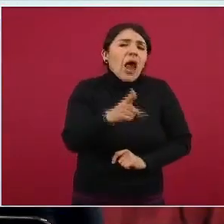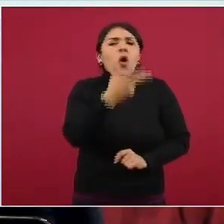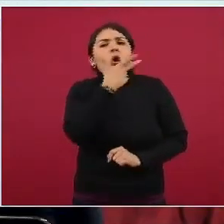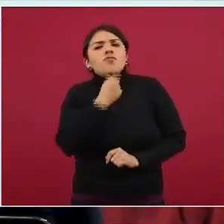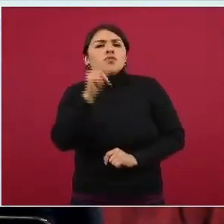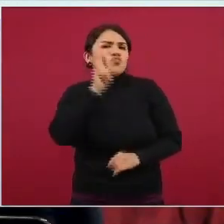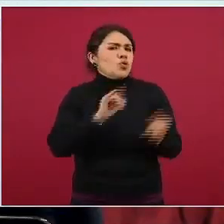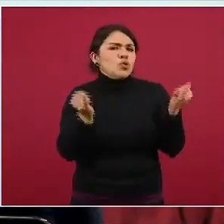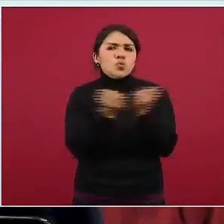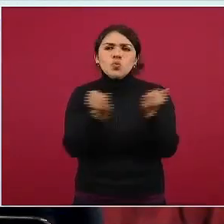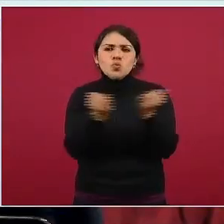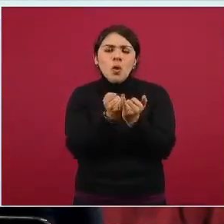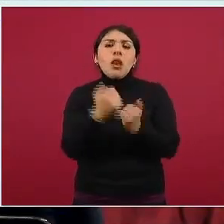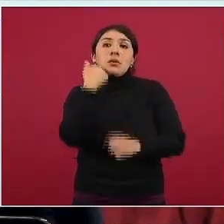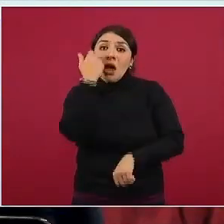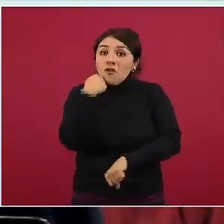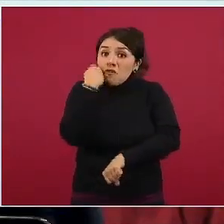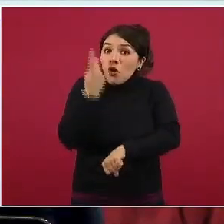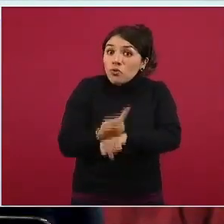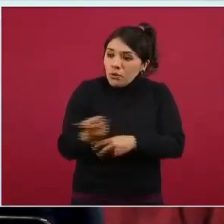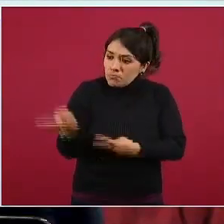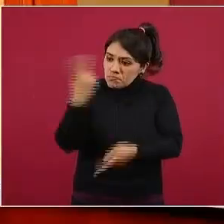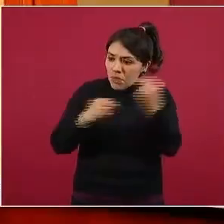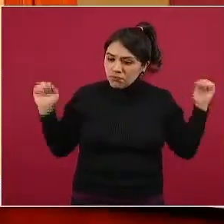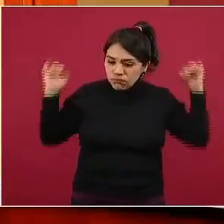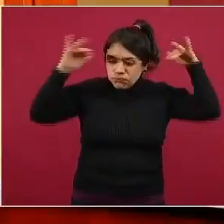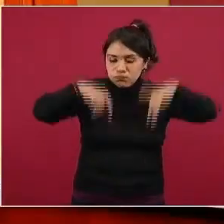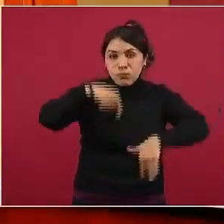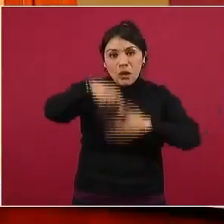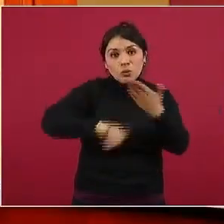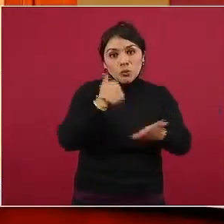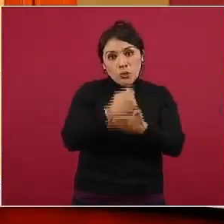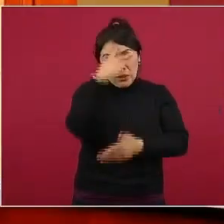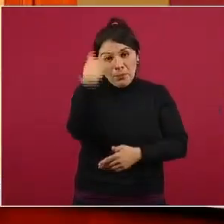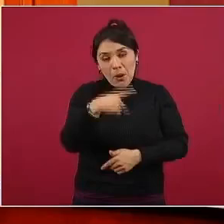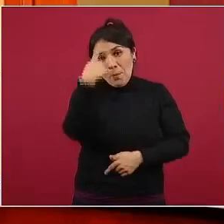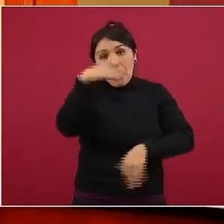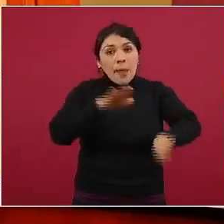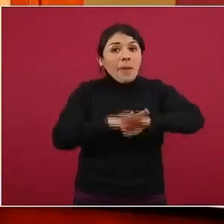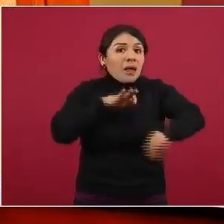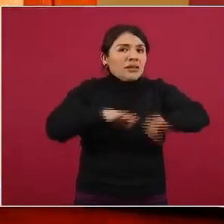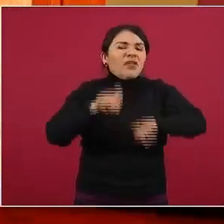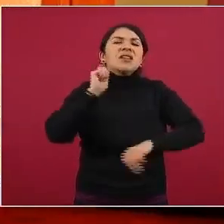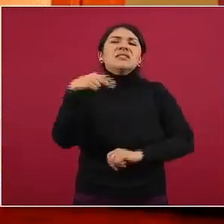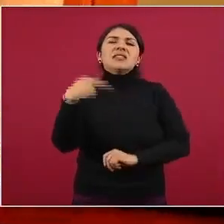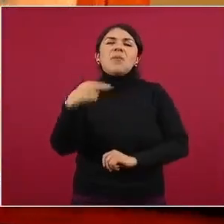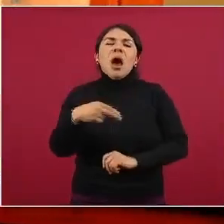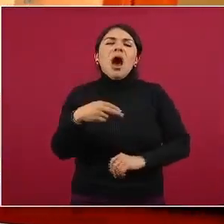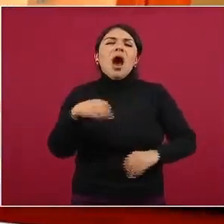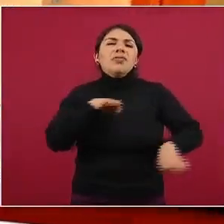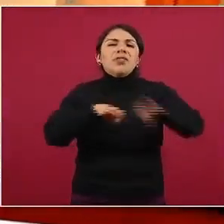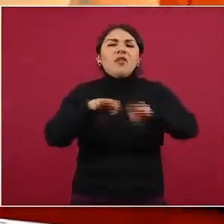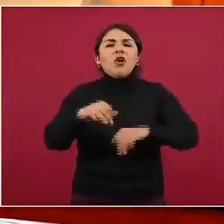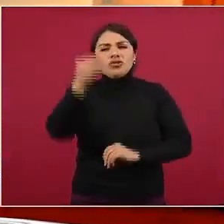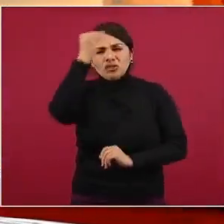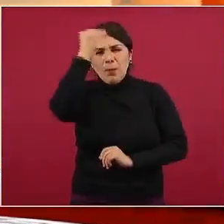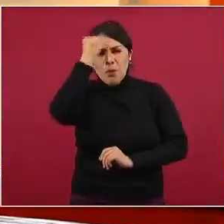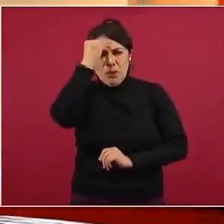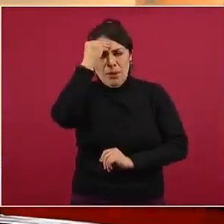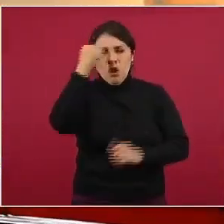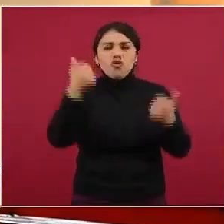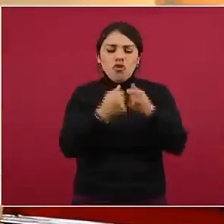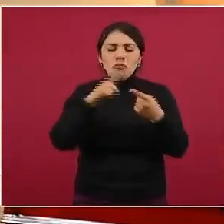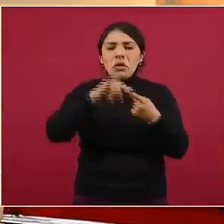médicas, enfermeras, enfermeros, que vengan a la Ciudad de México, y así tenemos la Operación Chapultepec por parte del IMSS, pero también otros